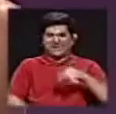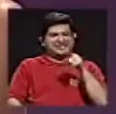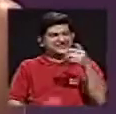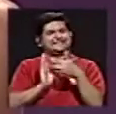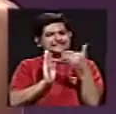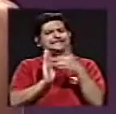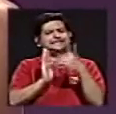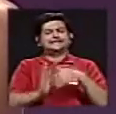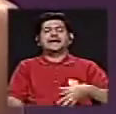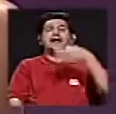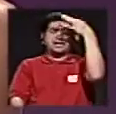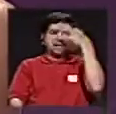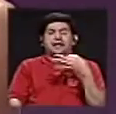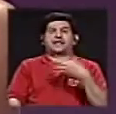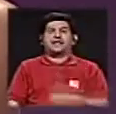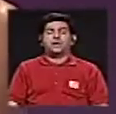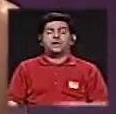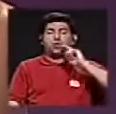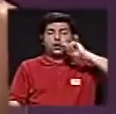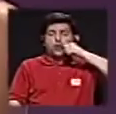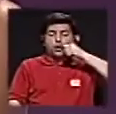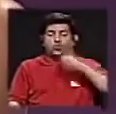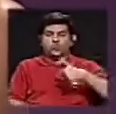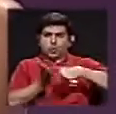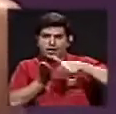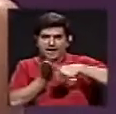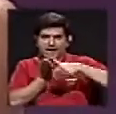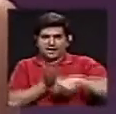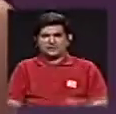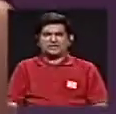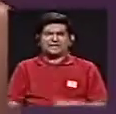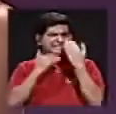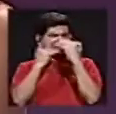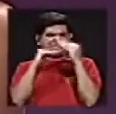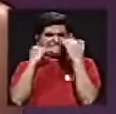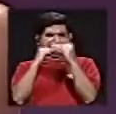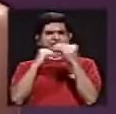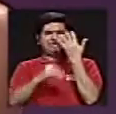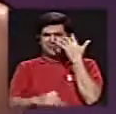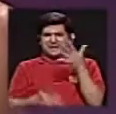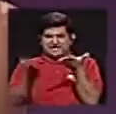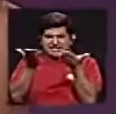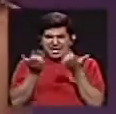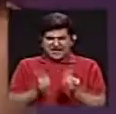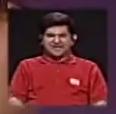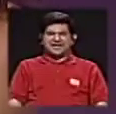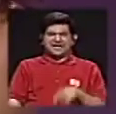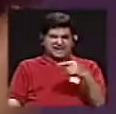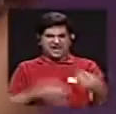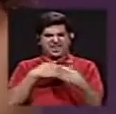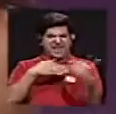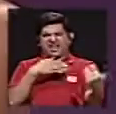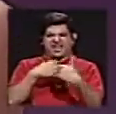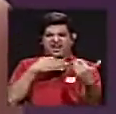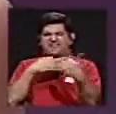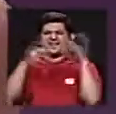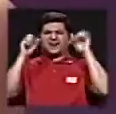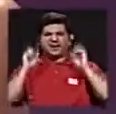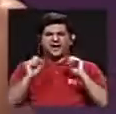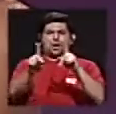creo que hay un código electoral restrictivo que pareciera que quiere torpedear la